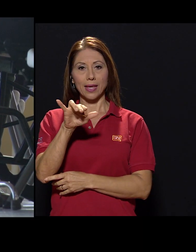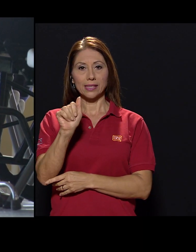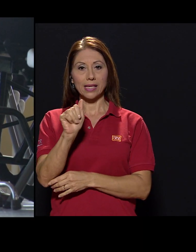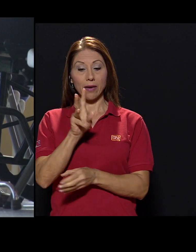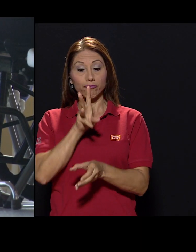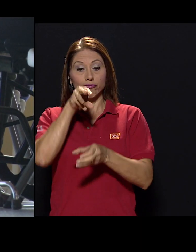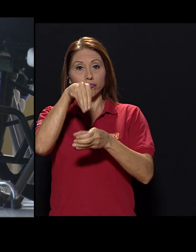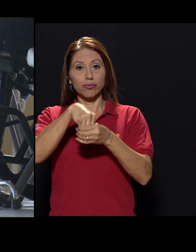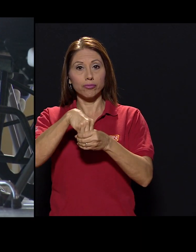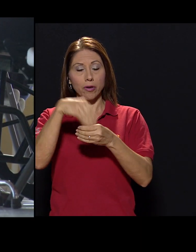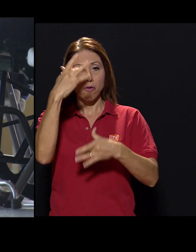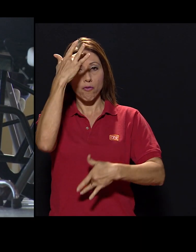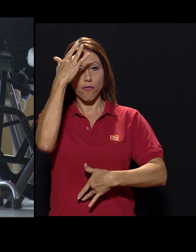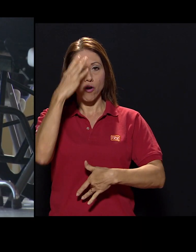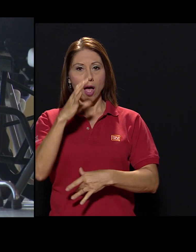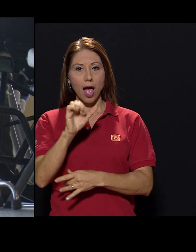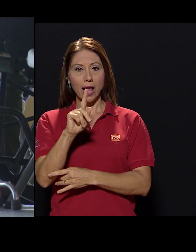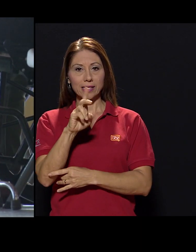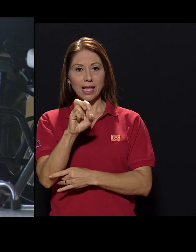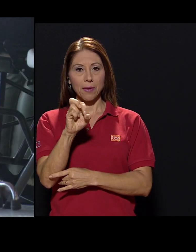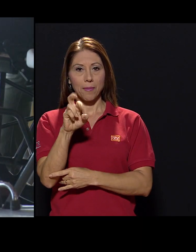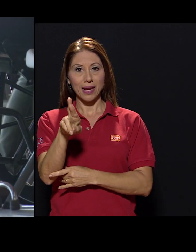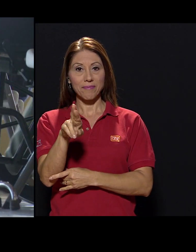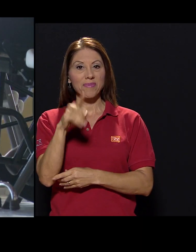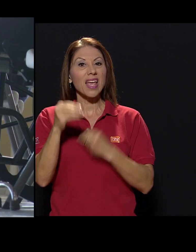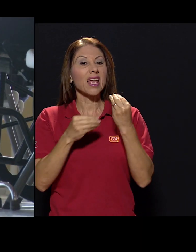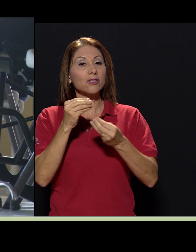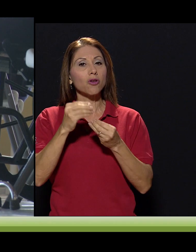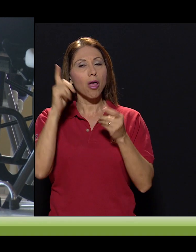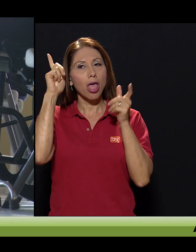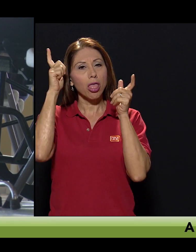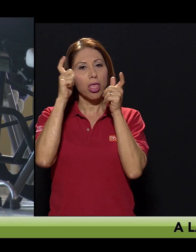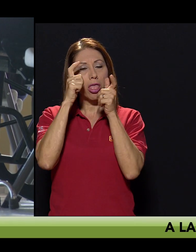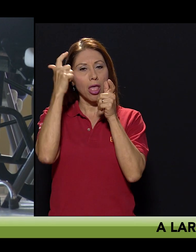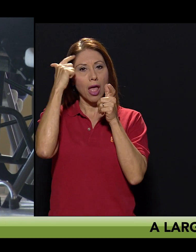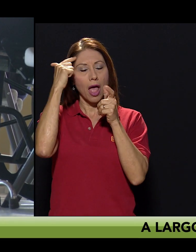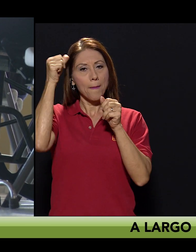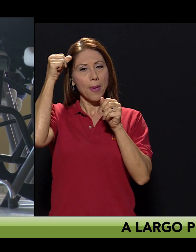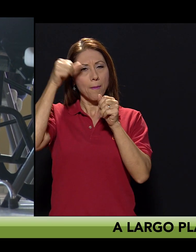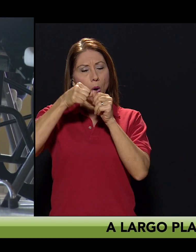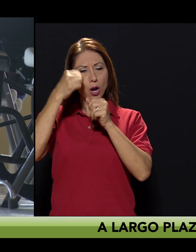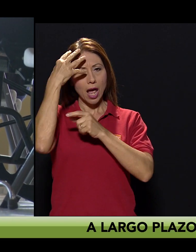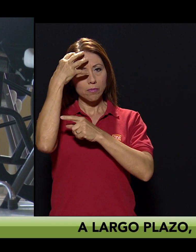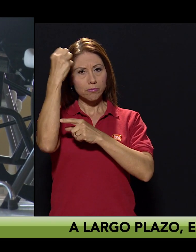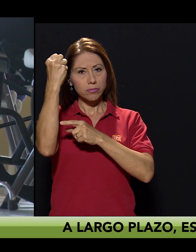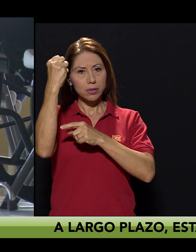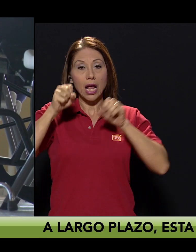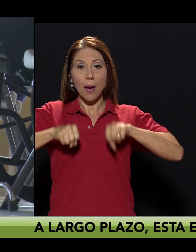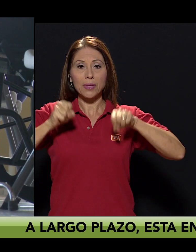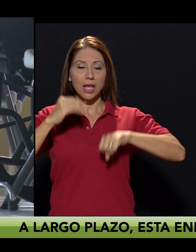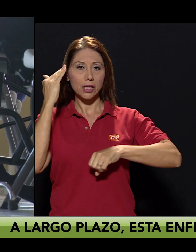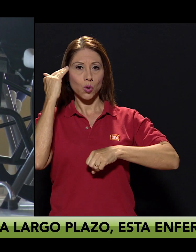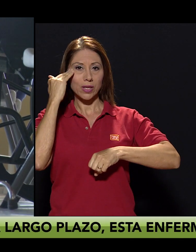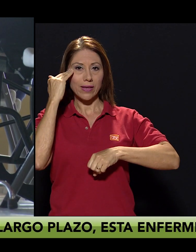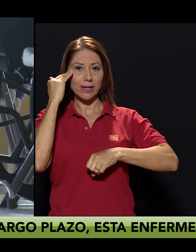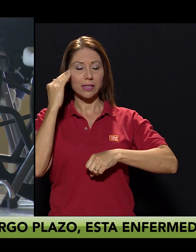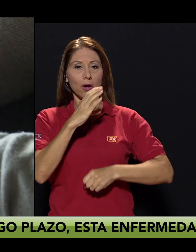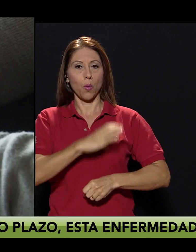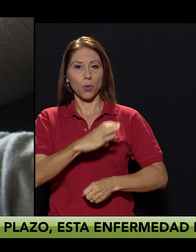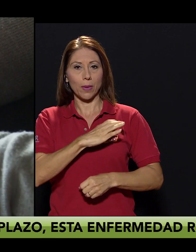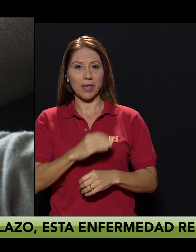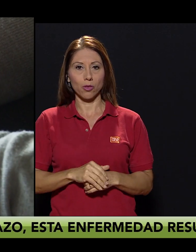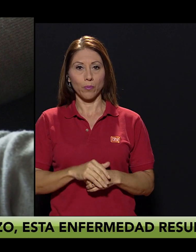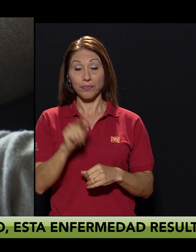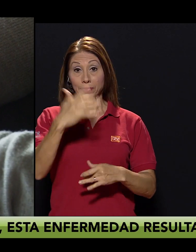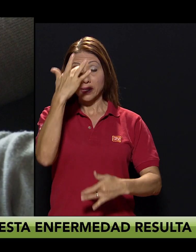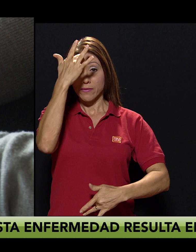La demencia, incluyendo la enfermedad de Alzheimer, es un síndrome que ocasiona el deterioro de la memoria, de las capacidades cognitivas y